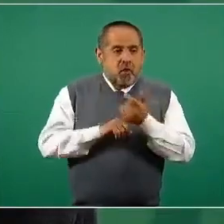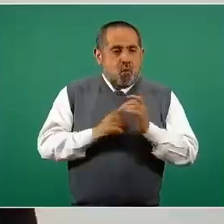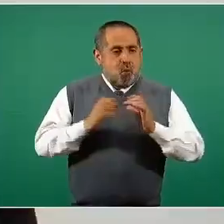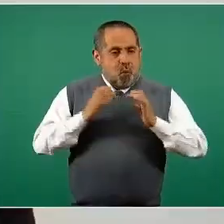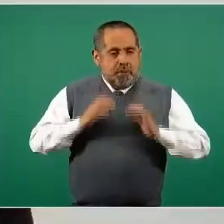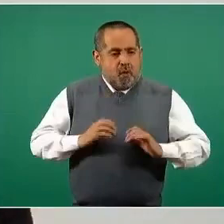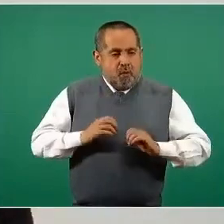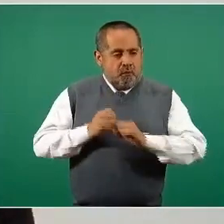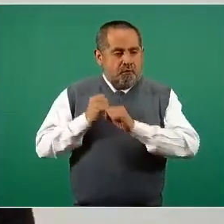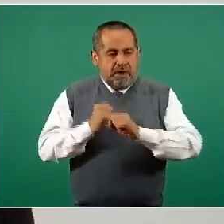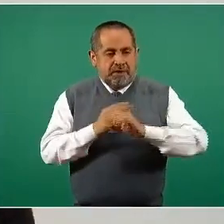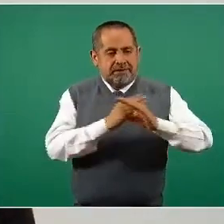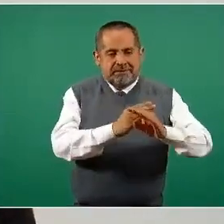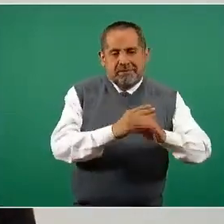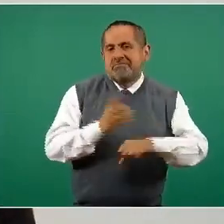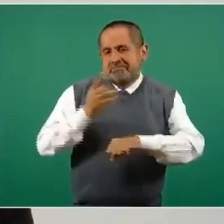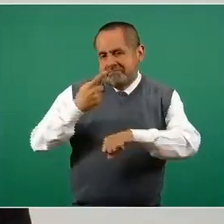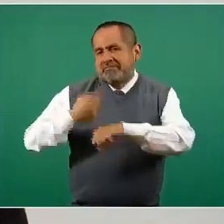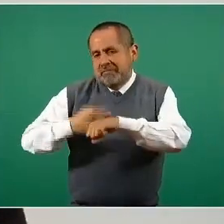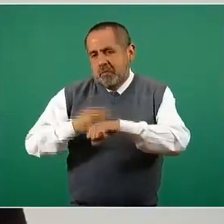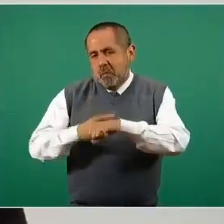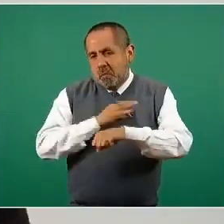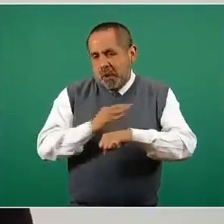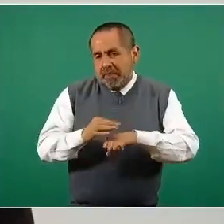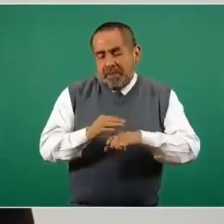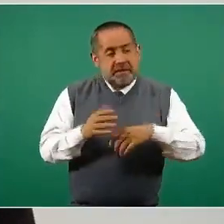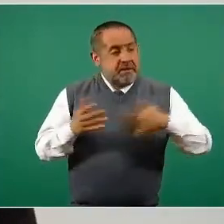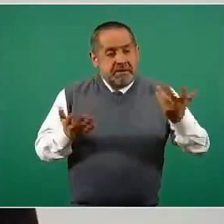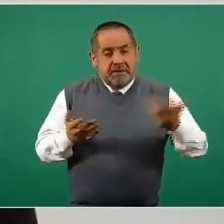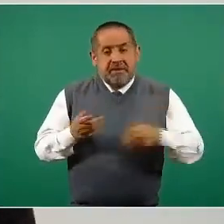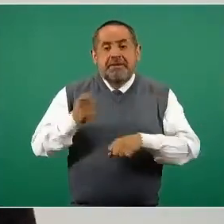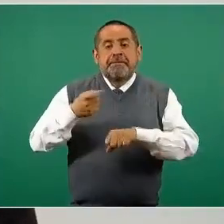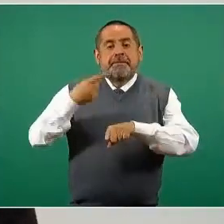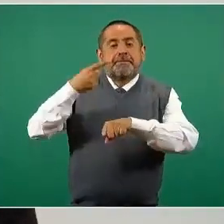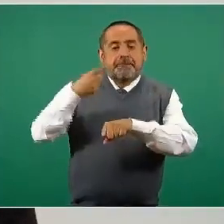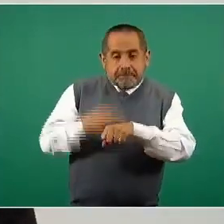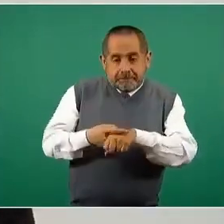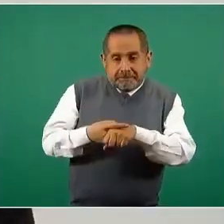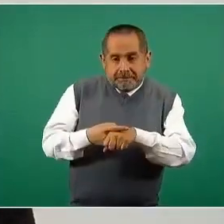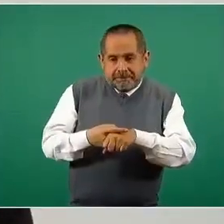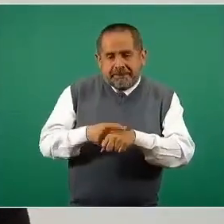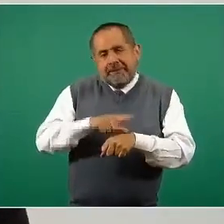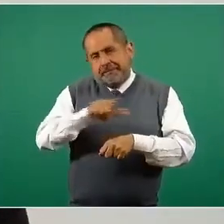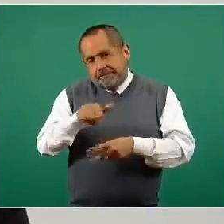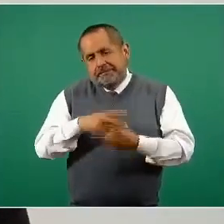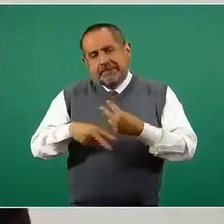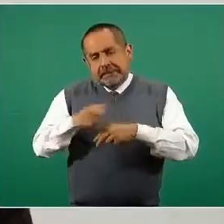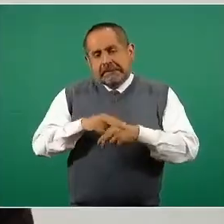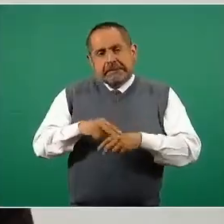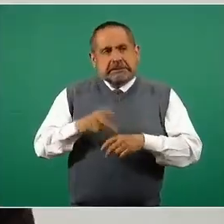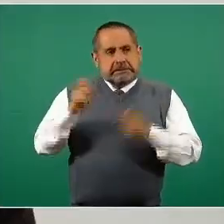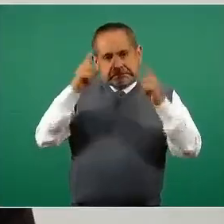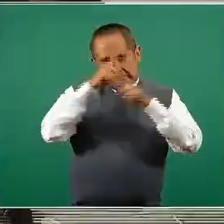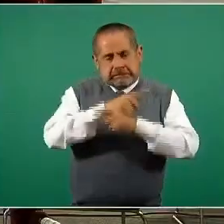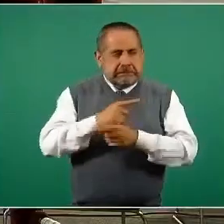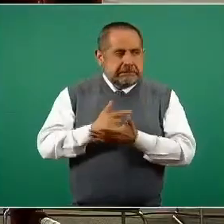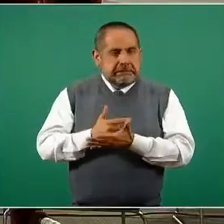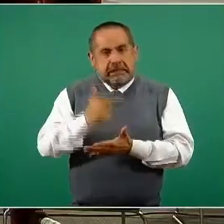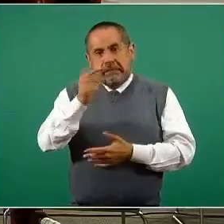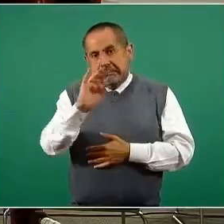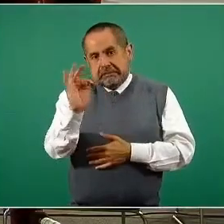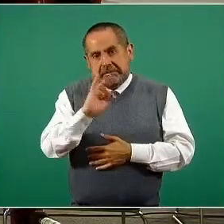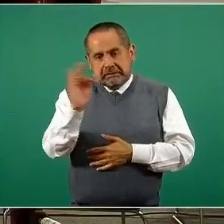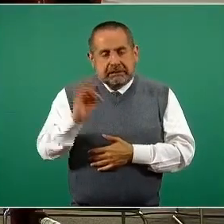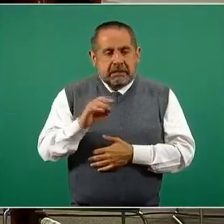pues entonces puede enfermar. Y una vez enfermando, pues obviamente pueden venir las complicaciones y en su momento inclusive